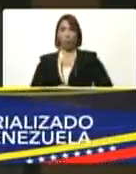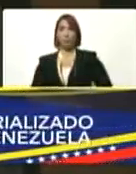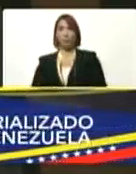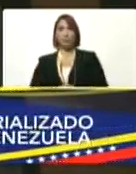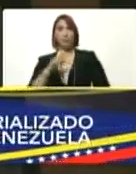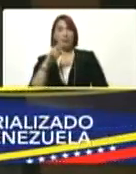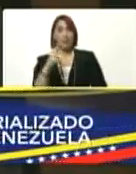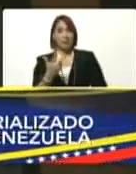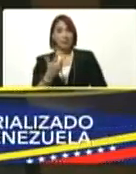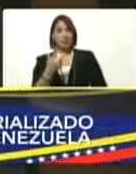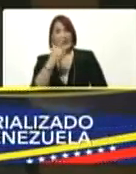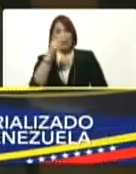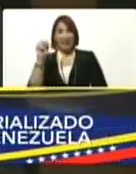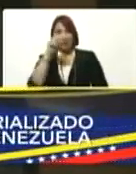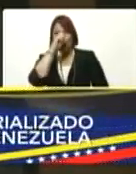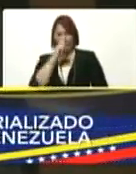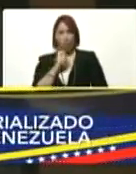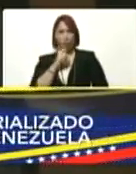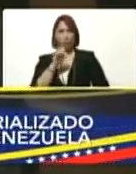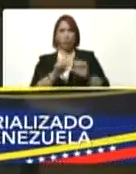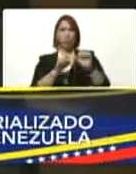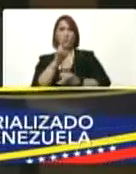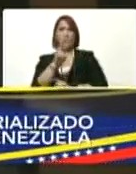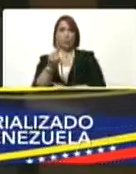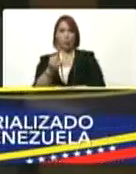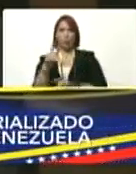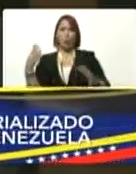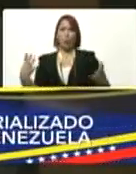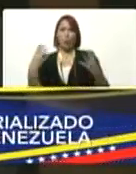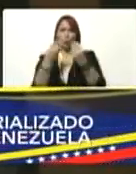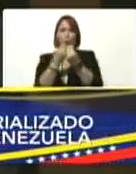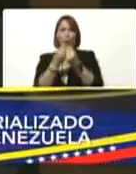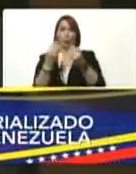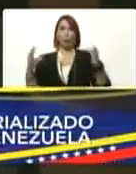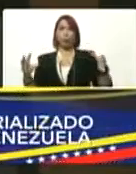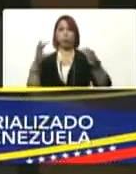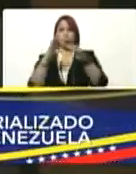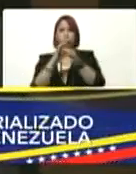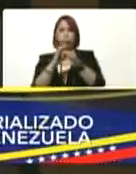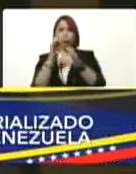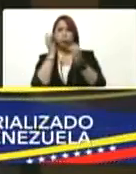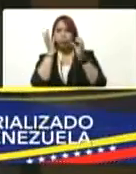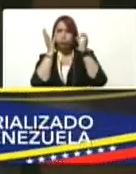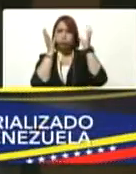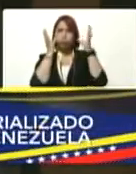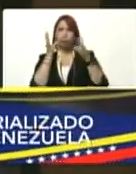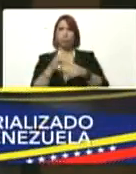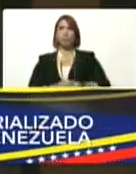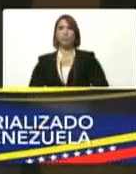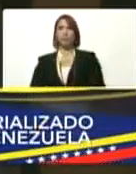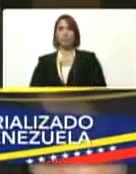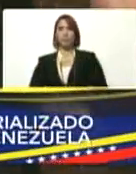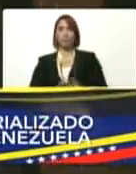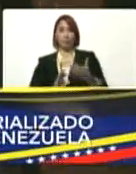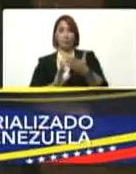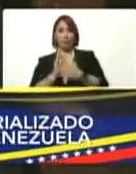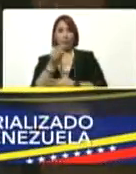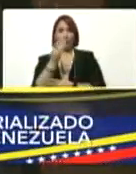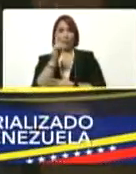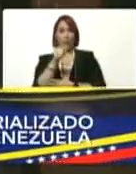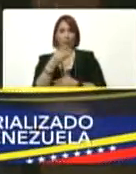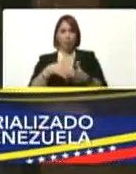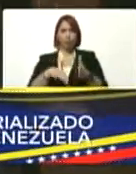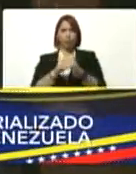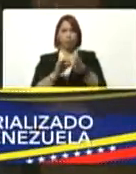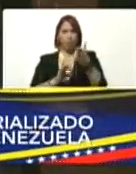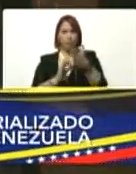tercera década del siglo XXI, juntos, unidos, creativos, creadores, fundadores y